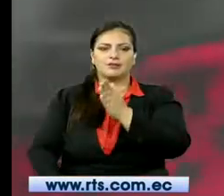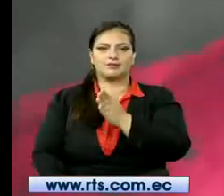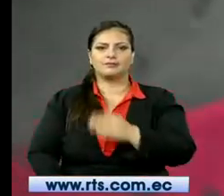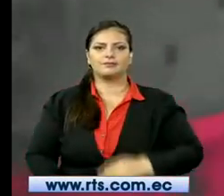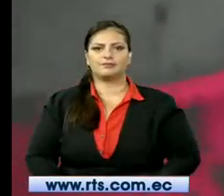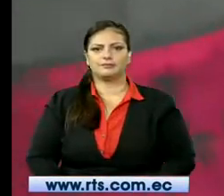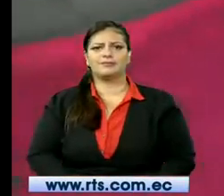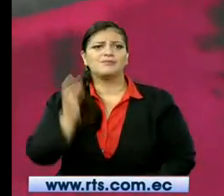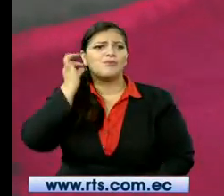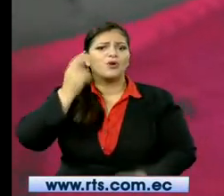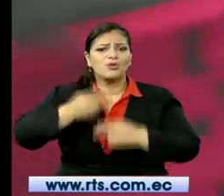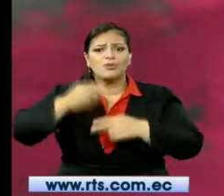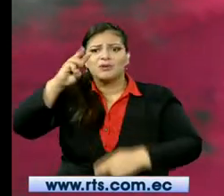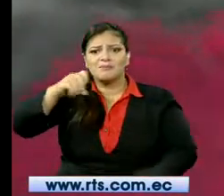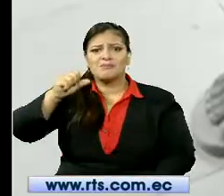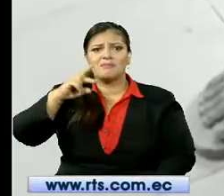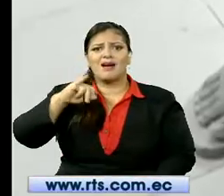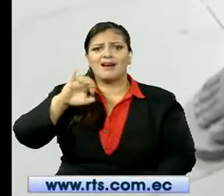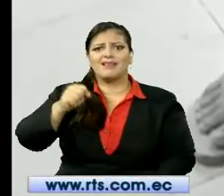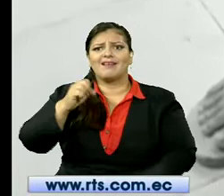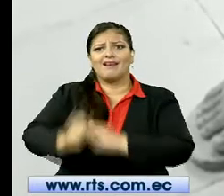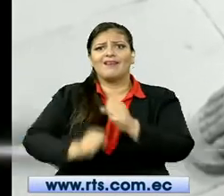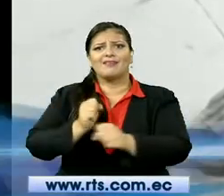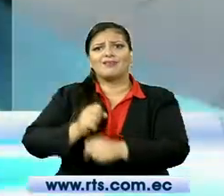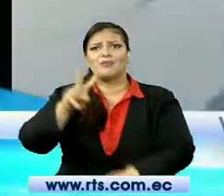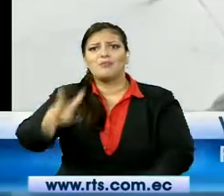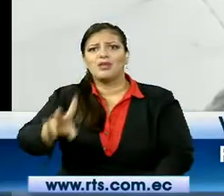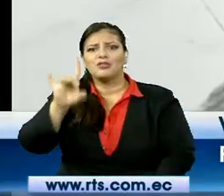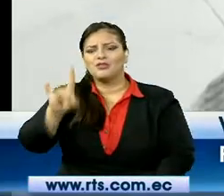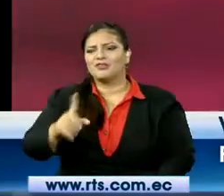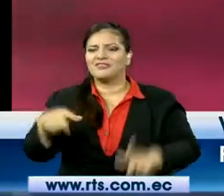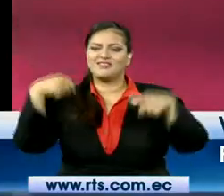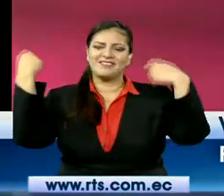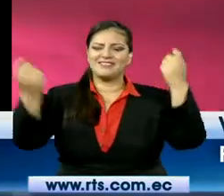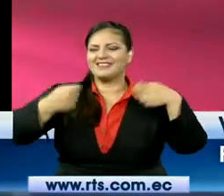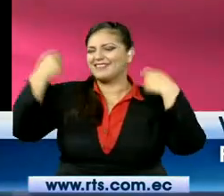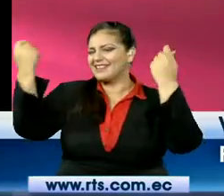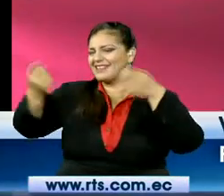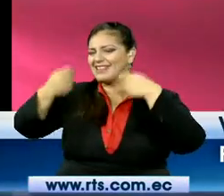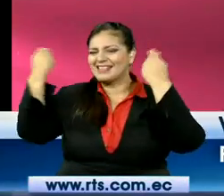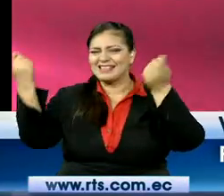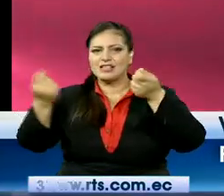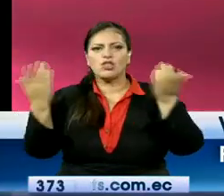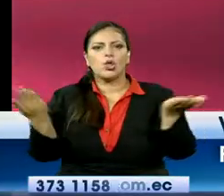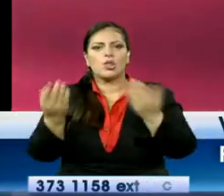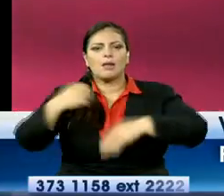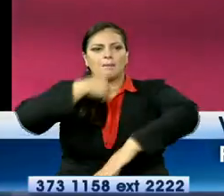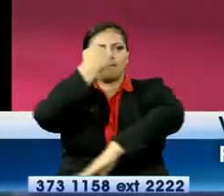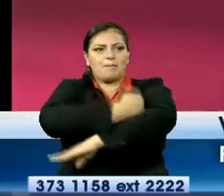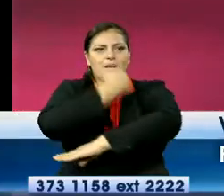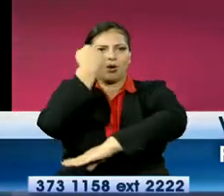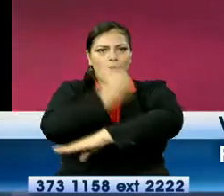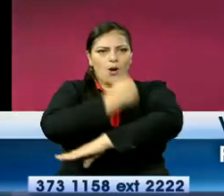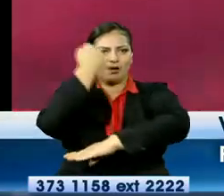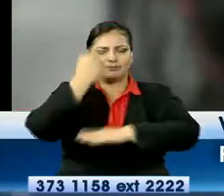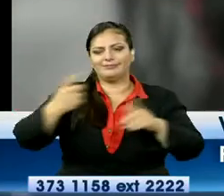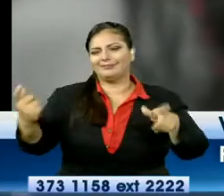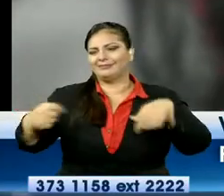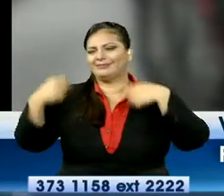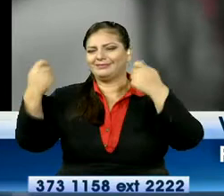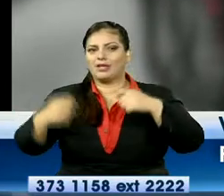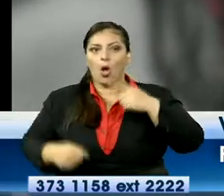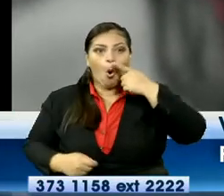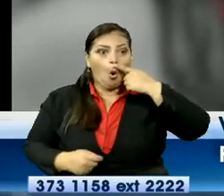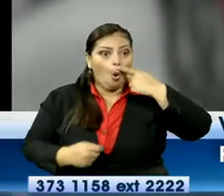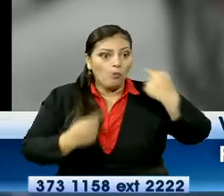María, de 28 años de edad, celebraba su día en la cooperativa Barrio Unido de Pascuales, pero su conviviente y padre de sus